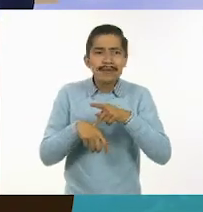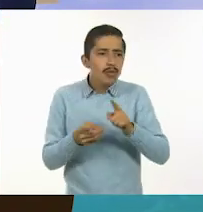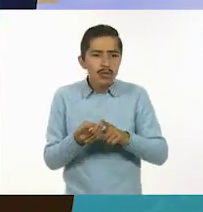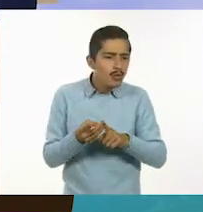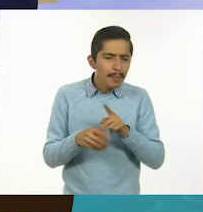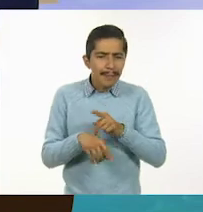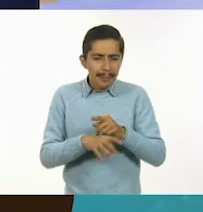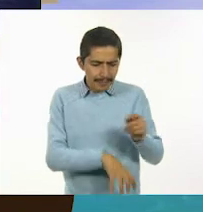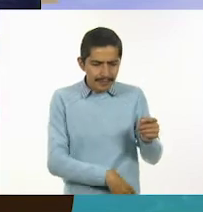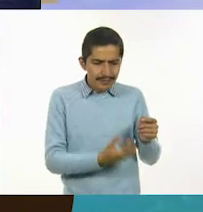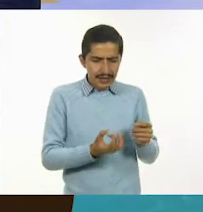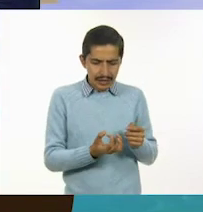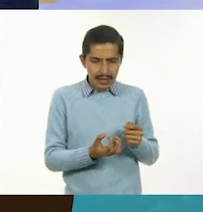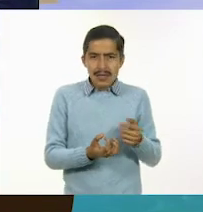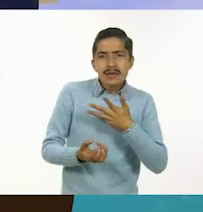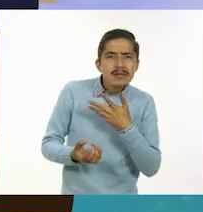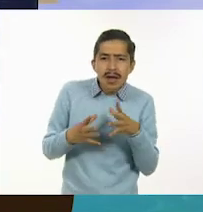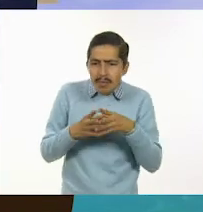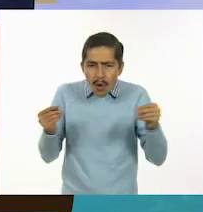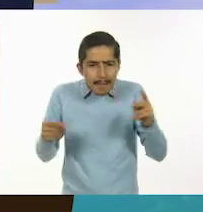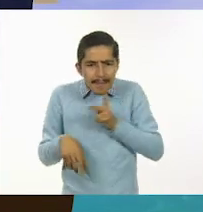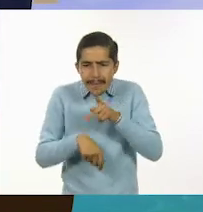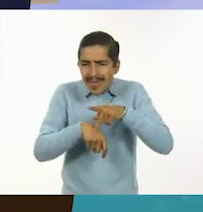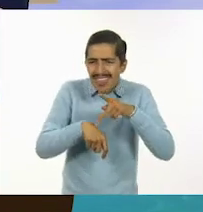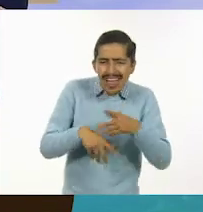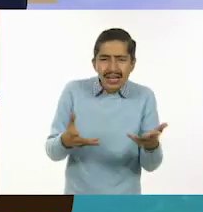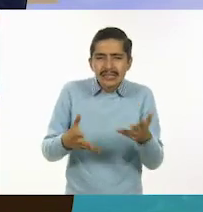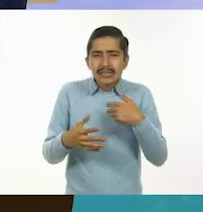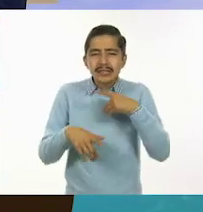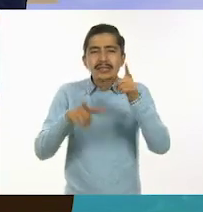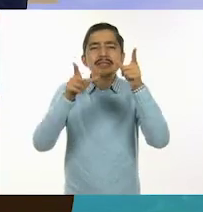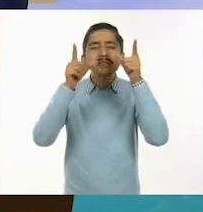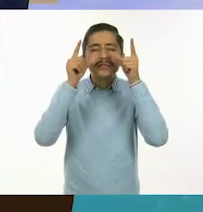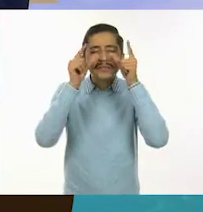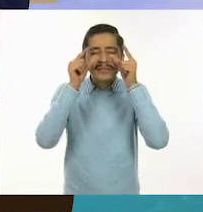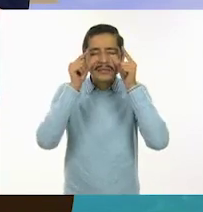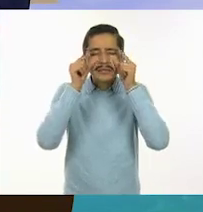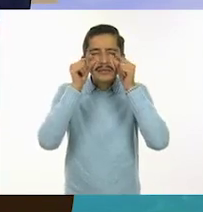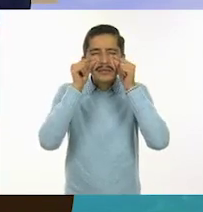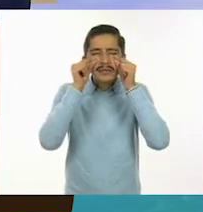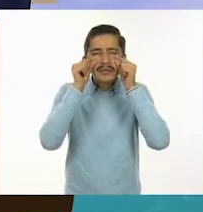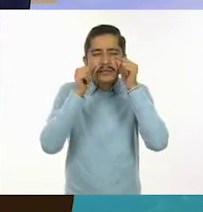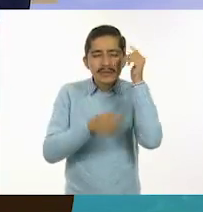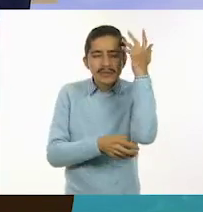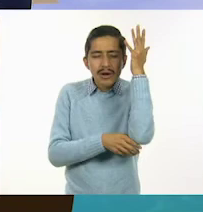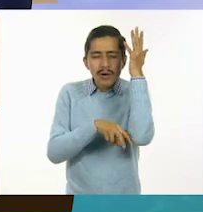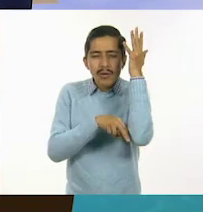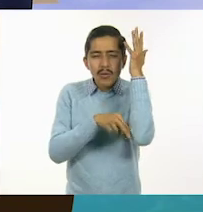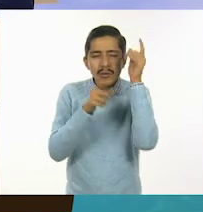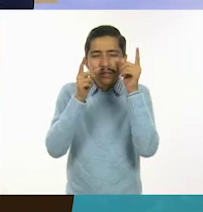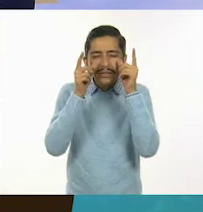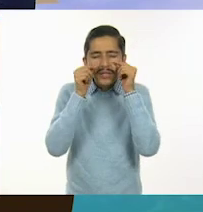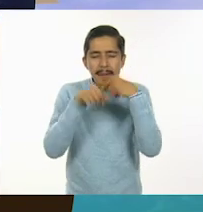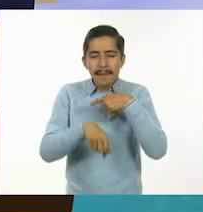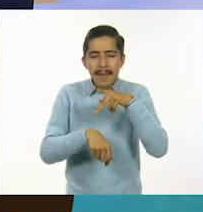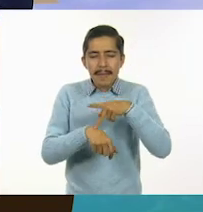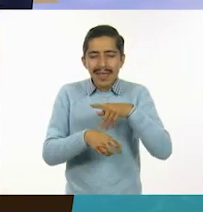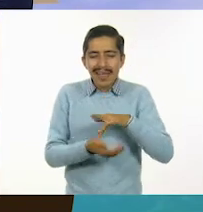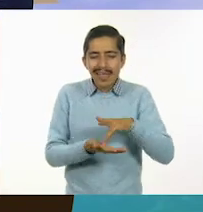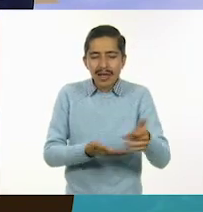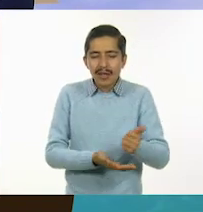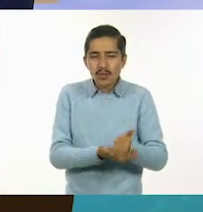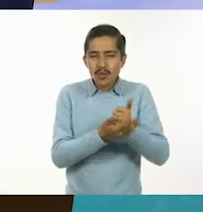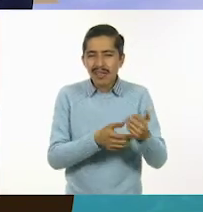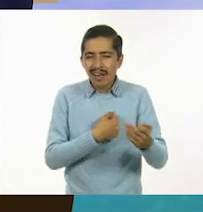brillante y se dio cuenta que no la tenía. Cerró los ojos e imaginó lo que su piedra le hubiera ayudado a